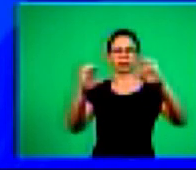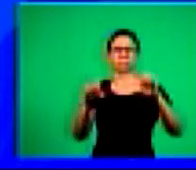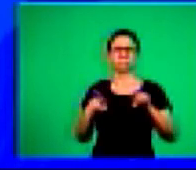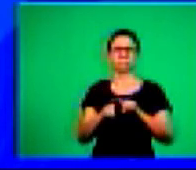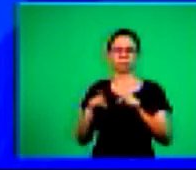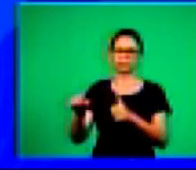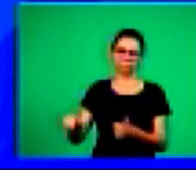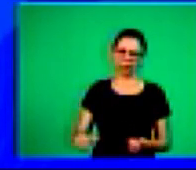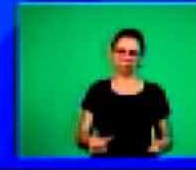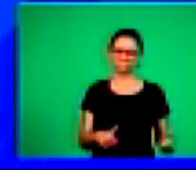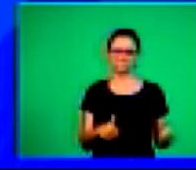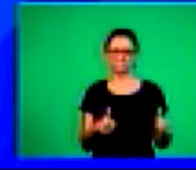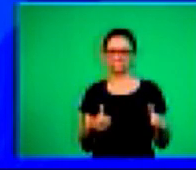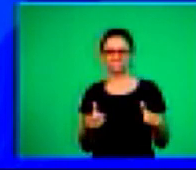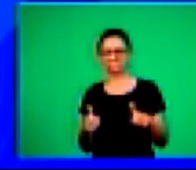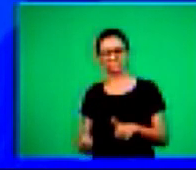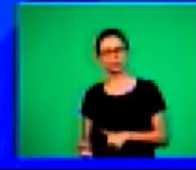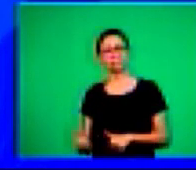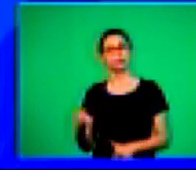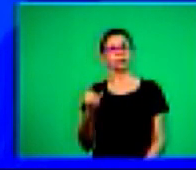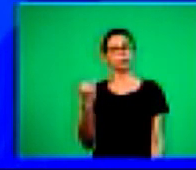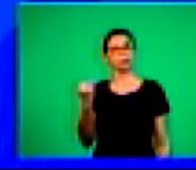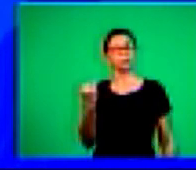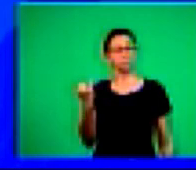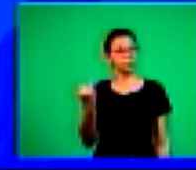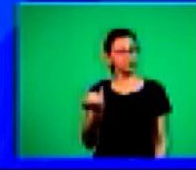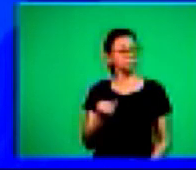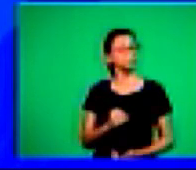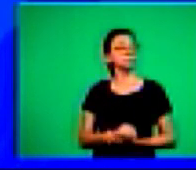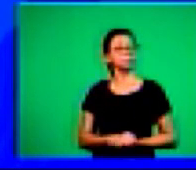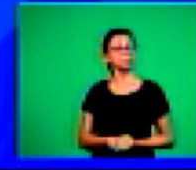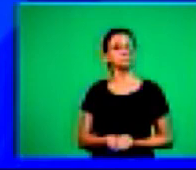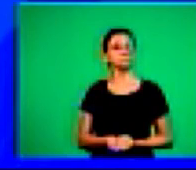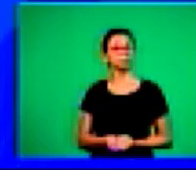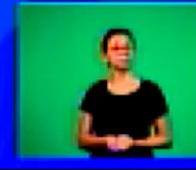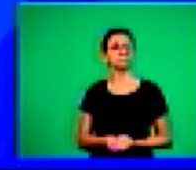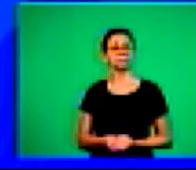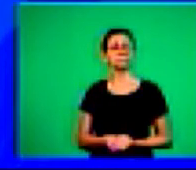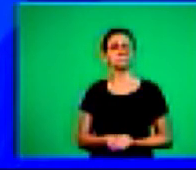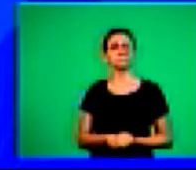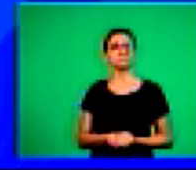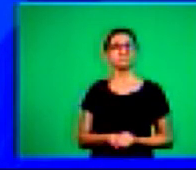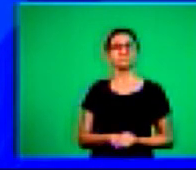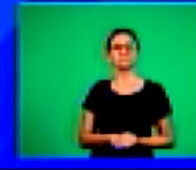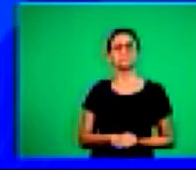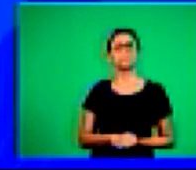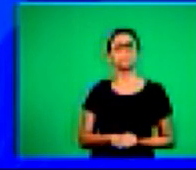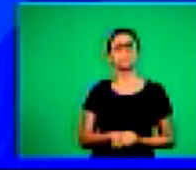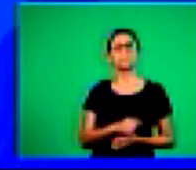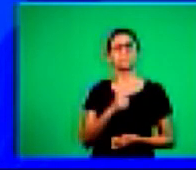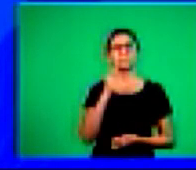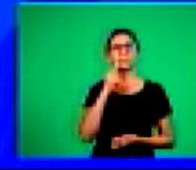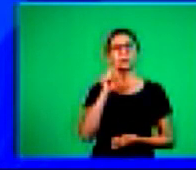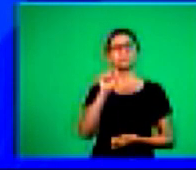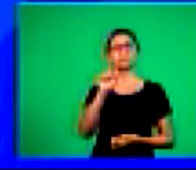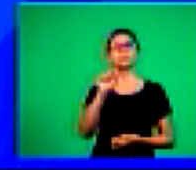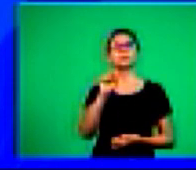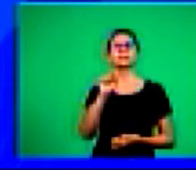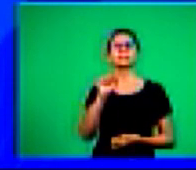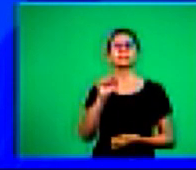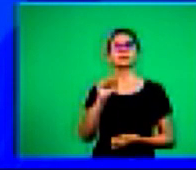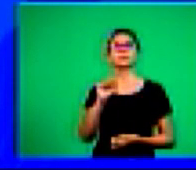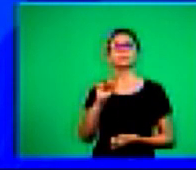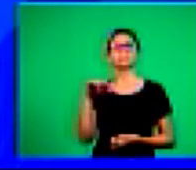los bautismos también fue un trabajo notable a lo largo de esta semana y destacó aquello que el señor ha hecho